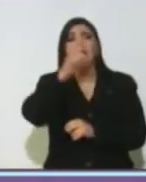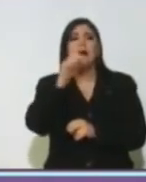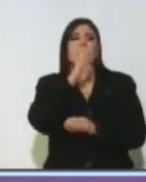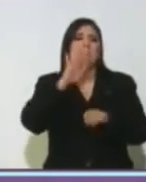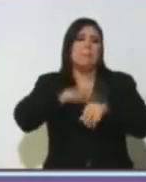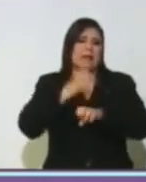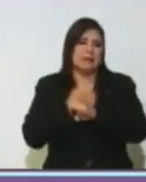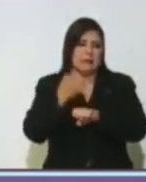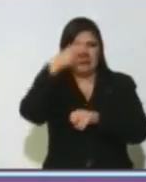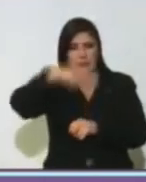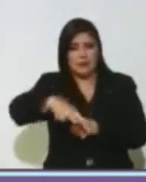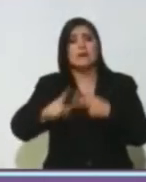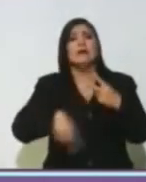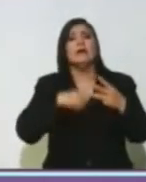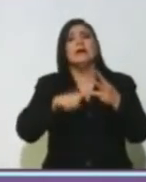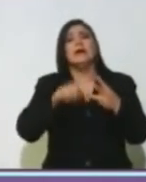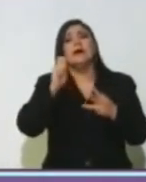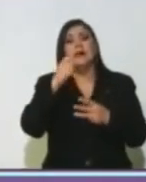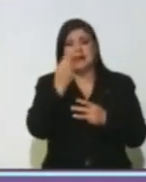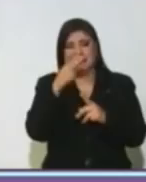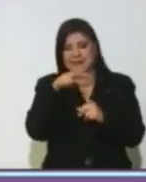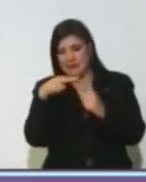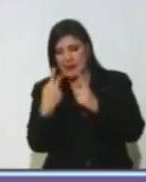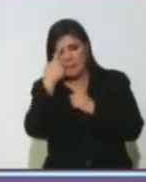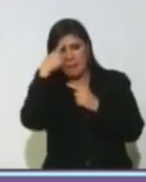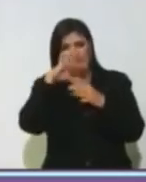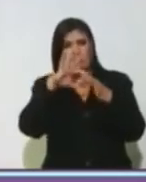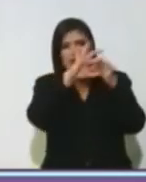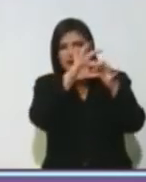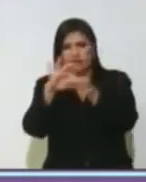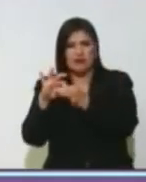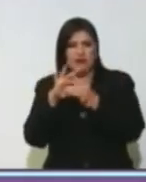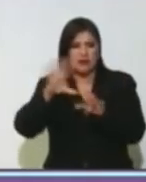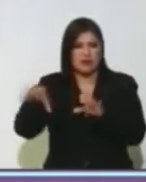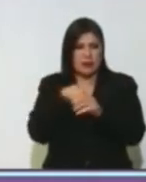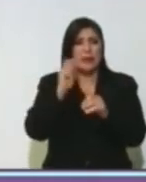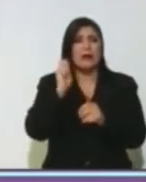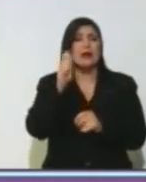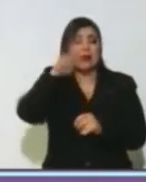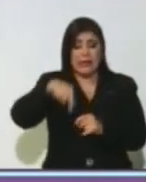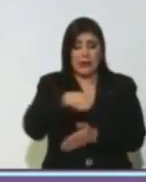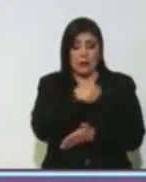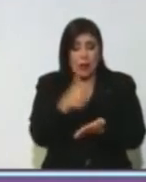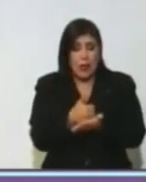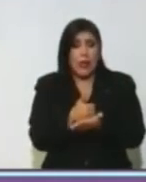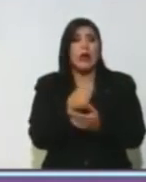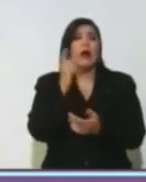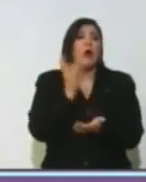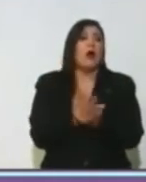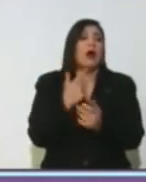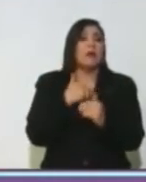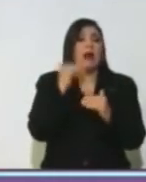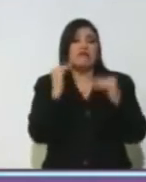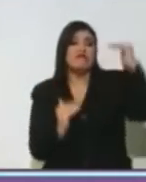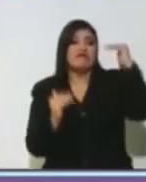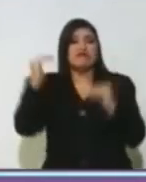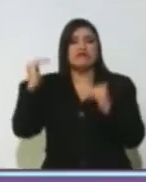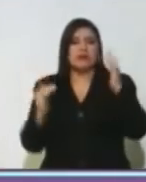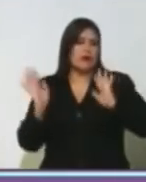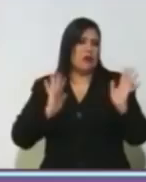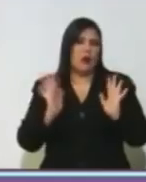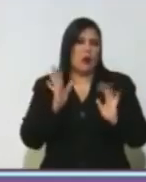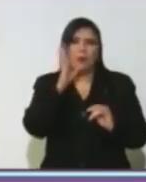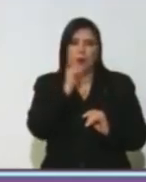necesitamos garantizar una visión integradora esta ciudad no puede seguir siendo más una ciudad tan desigual el código postal